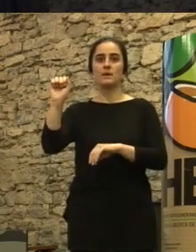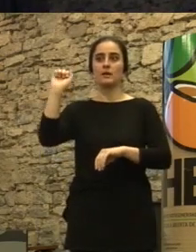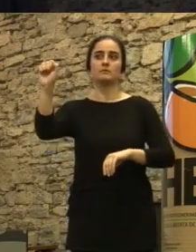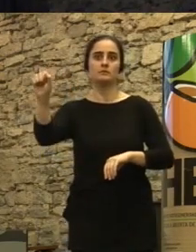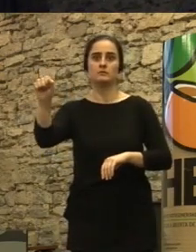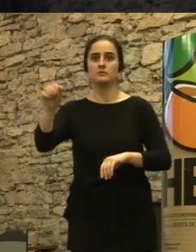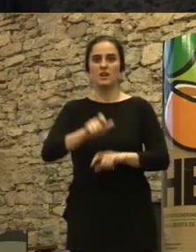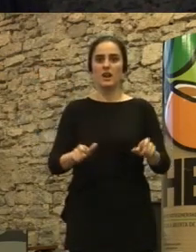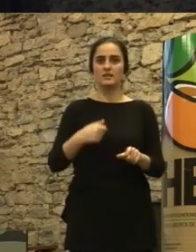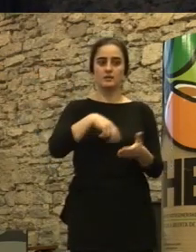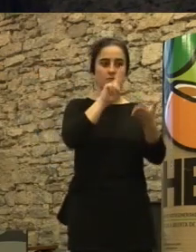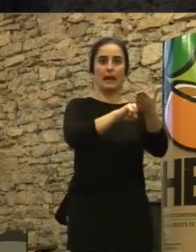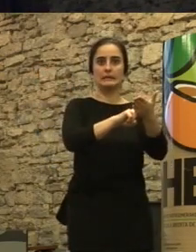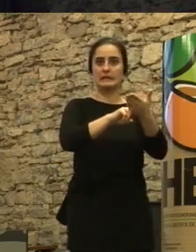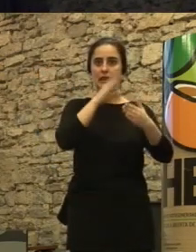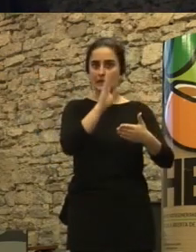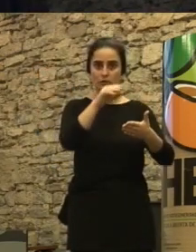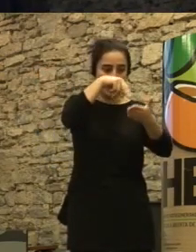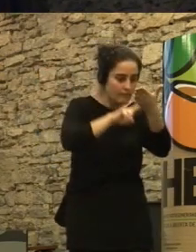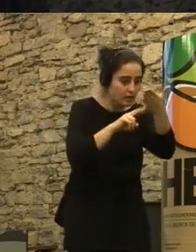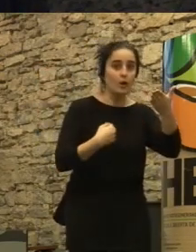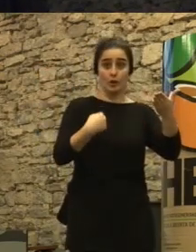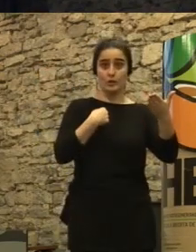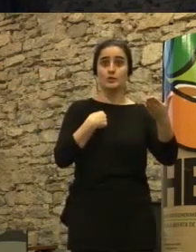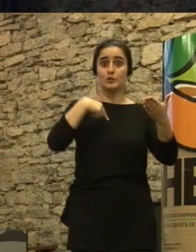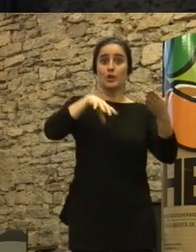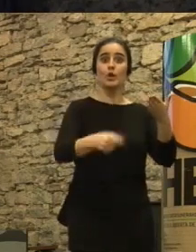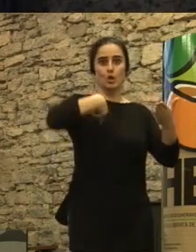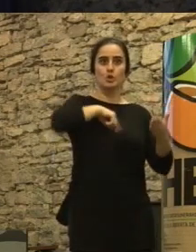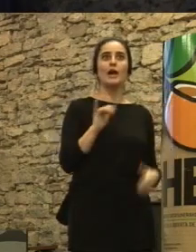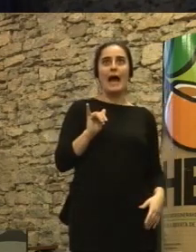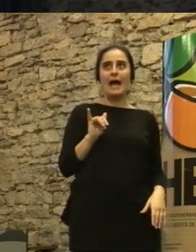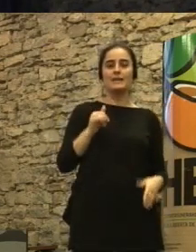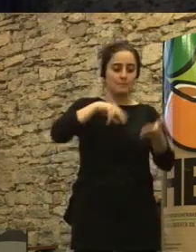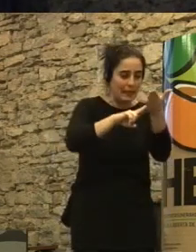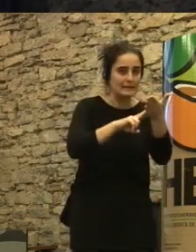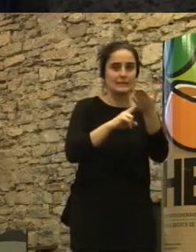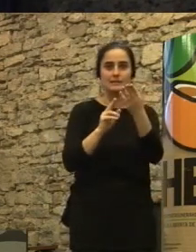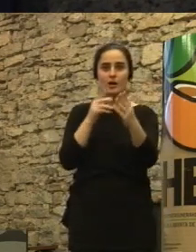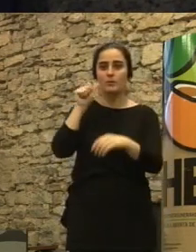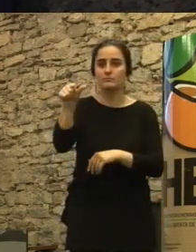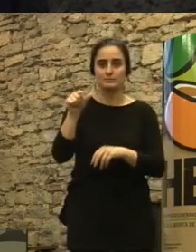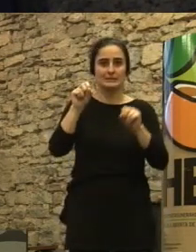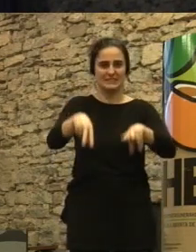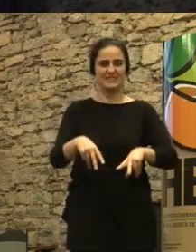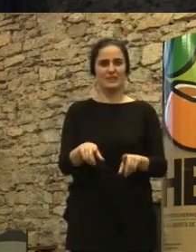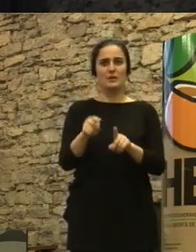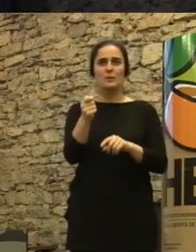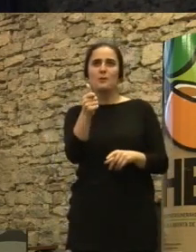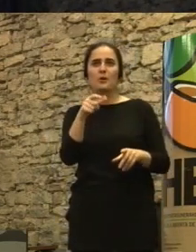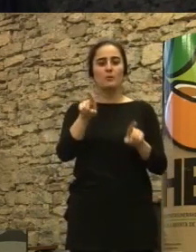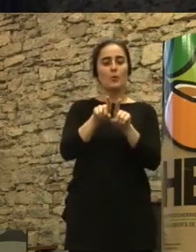gente directamente ponía otra pegatina debajo. Ya te recojo yo el paquete, ¿no? Vez tenemos. Sí. Y la cosa bueno. era así como de